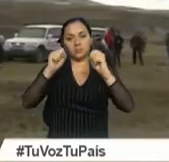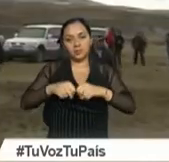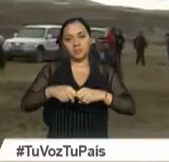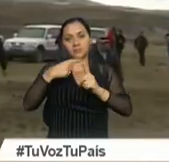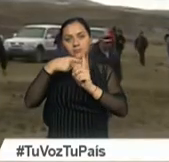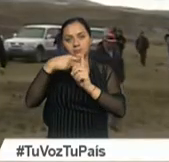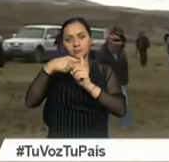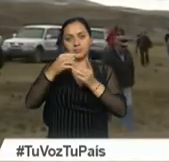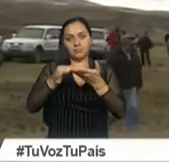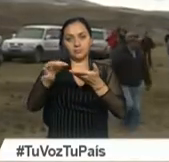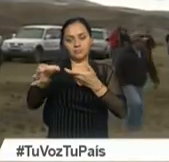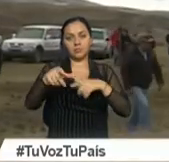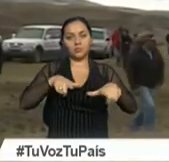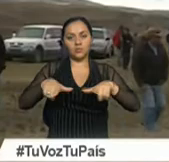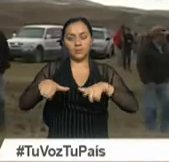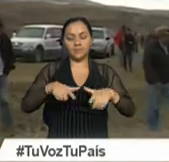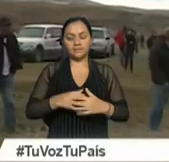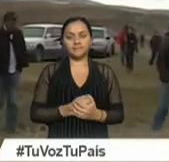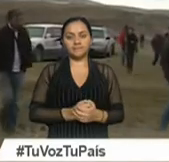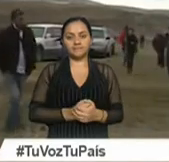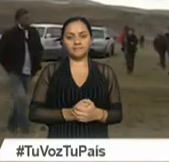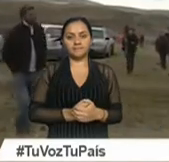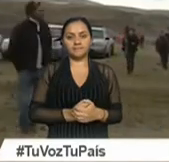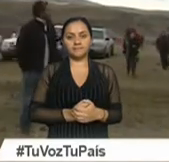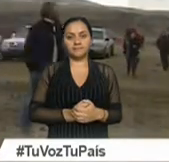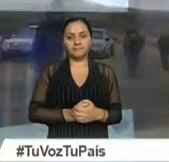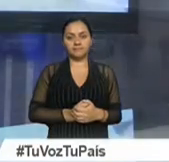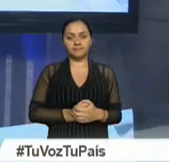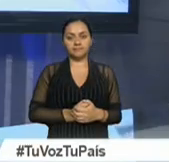zonas. Caterina Morejón, Noticiero Ciudadano.